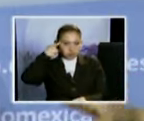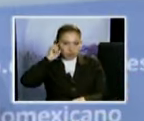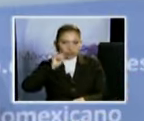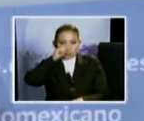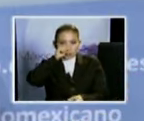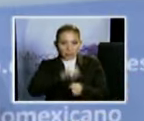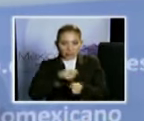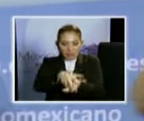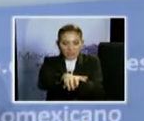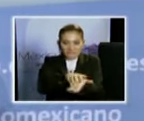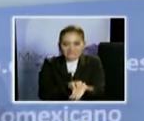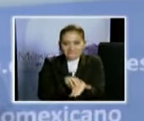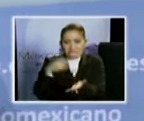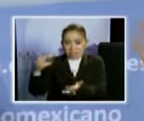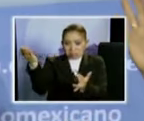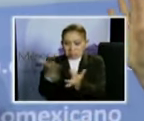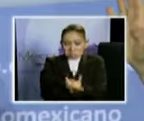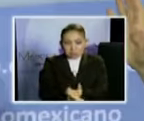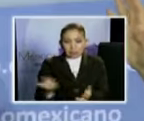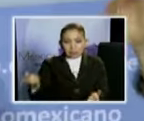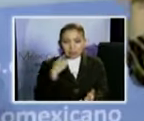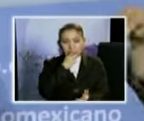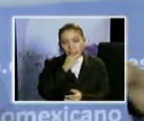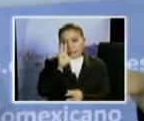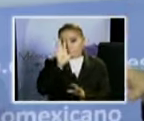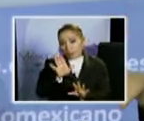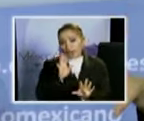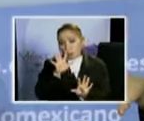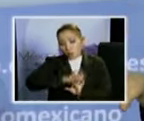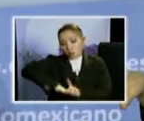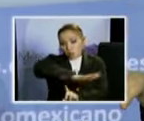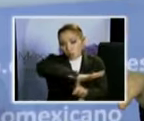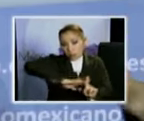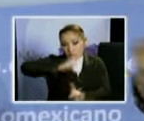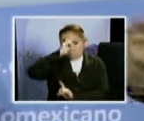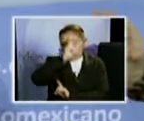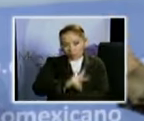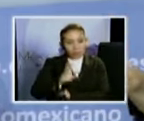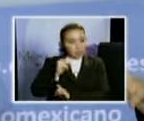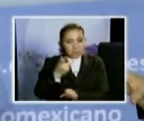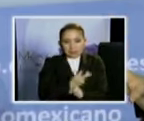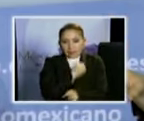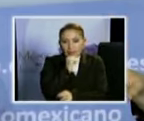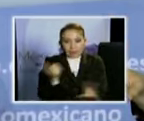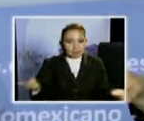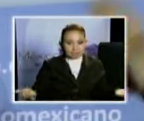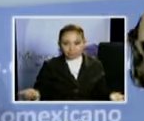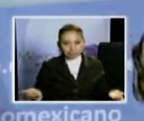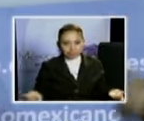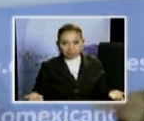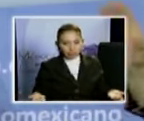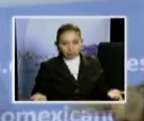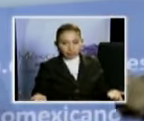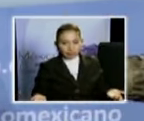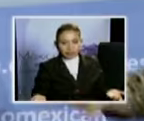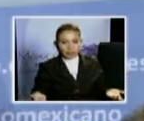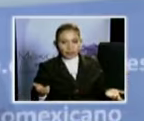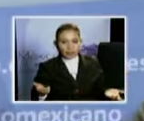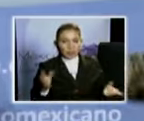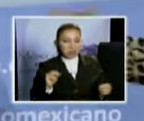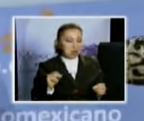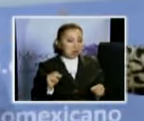que le cortaron, pues yo casi que le podría decir, en el contexto actual de México no va a pasar nada. O sea, que no le pongas